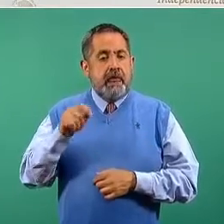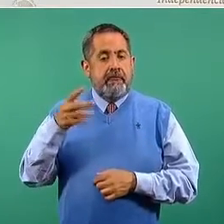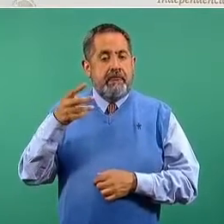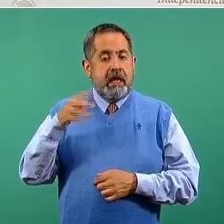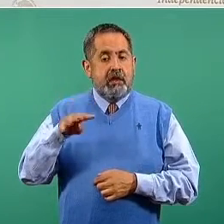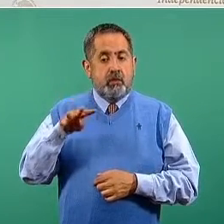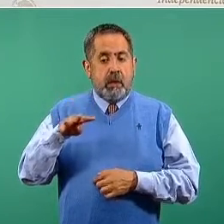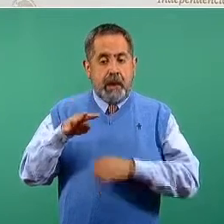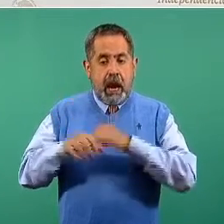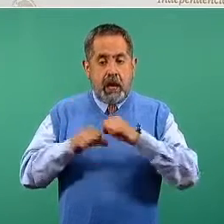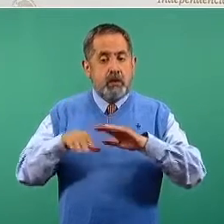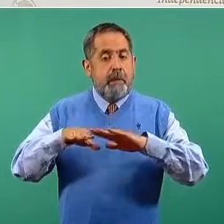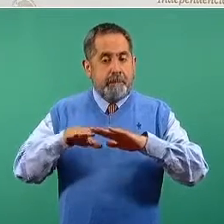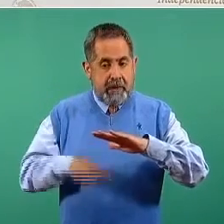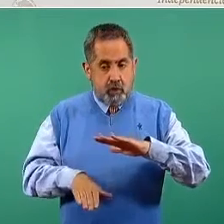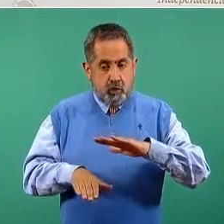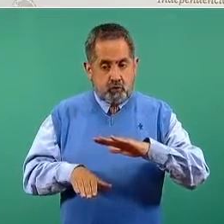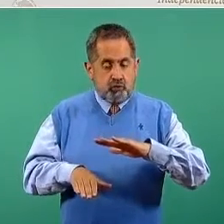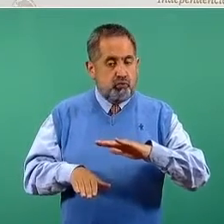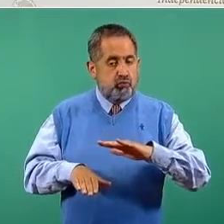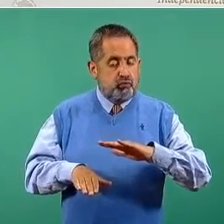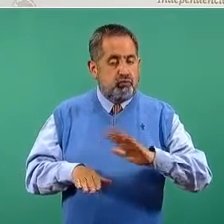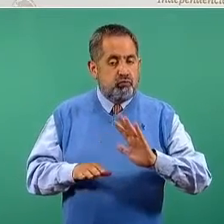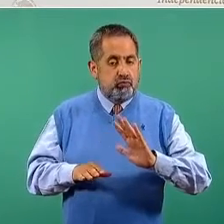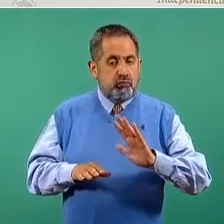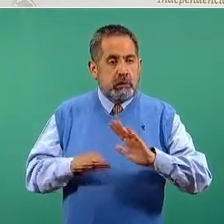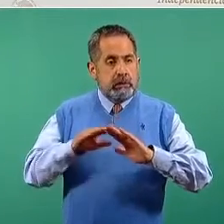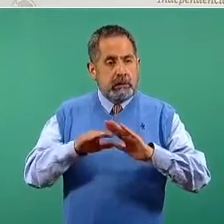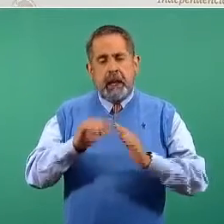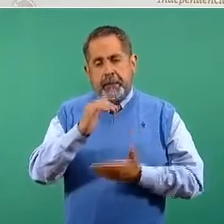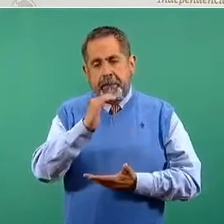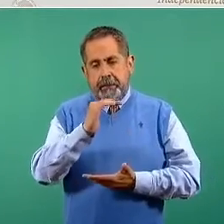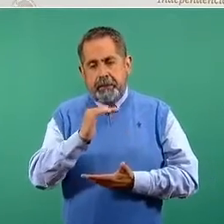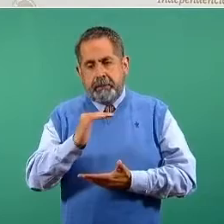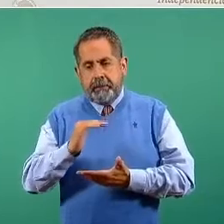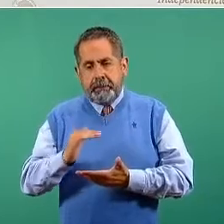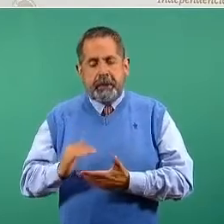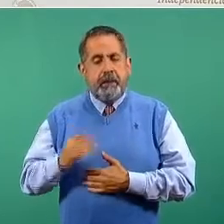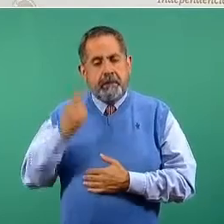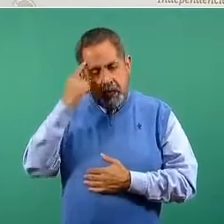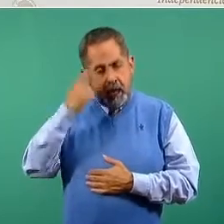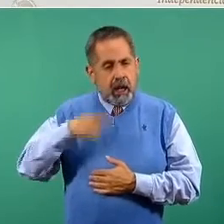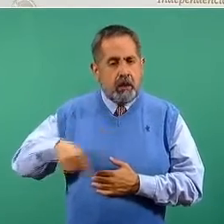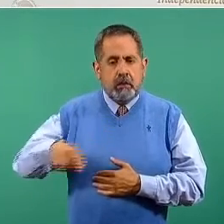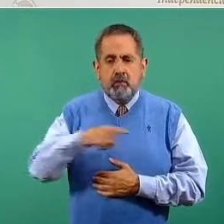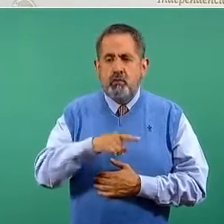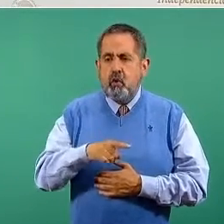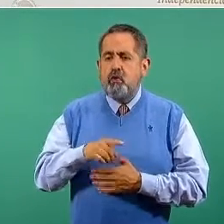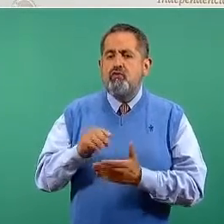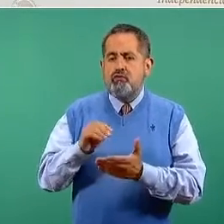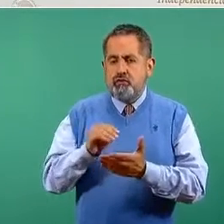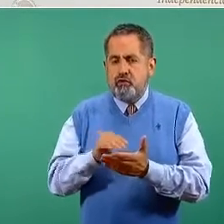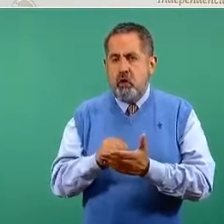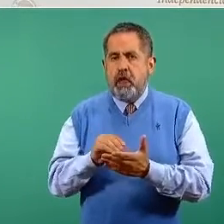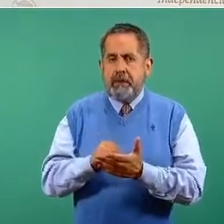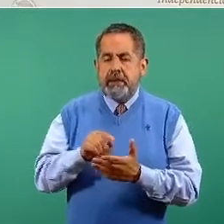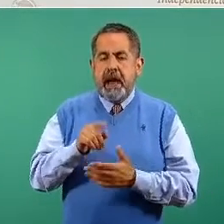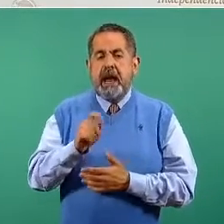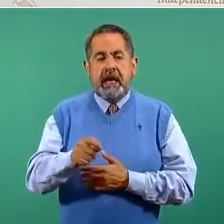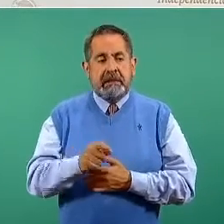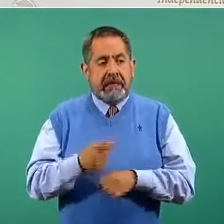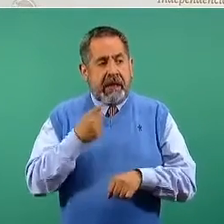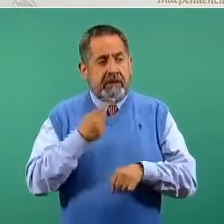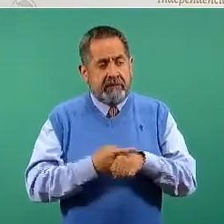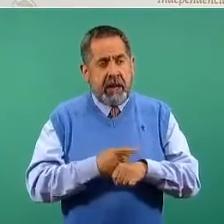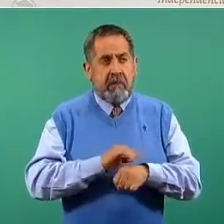19 años, y en la medida inclusive en la que va bajando la edad, son los grupos que todavía continúan mostrando la menor